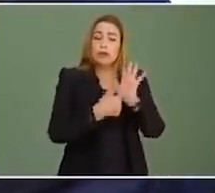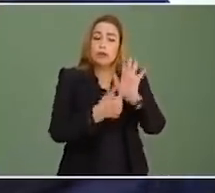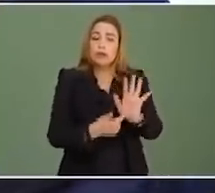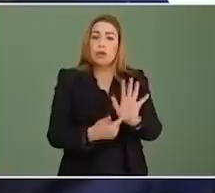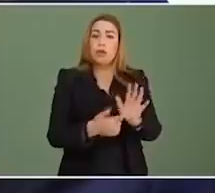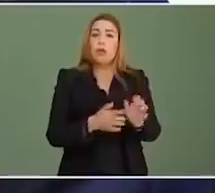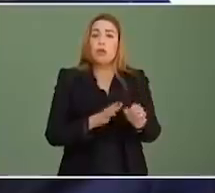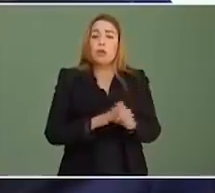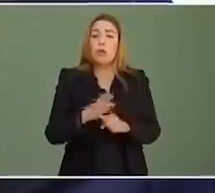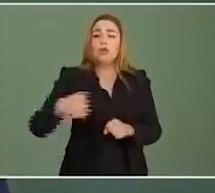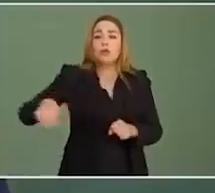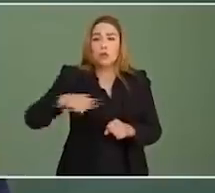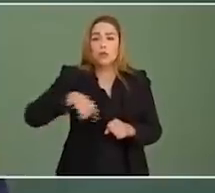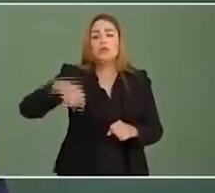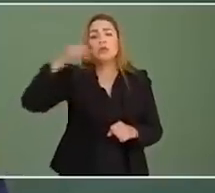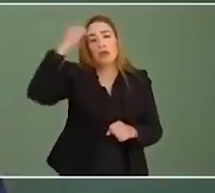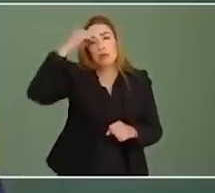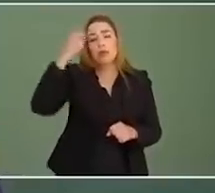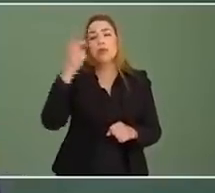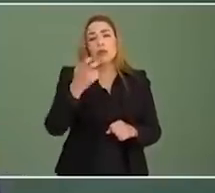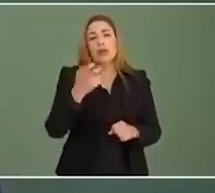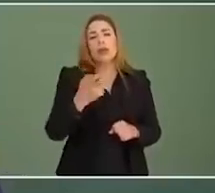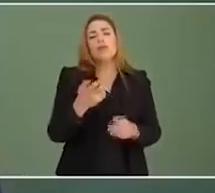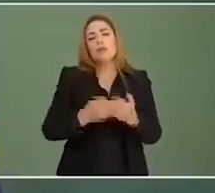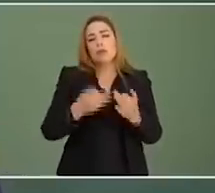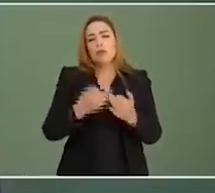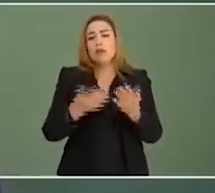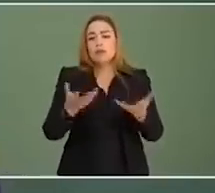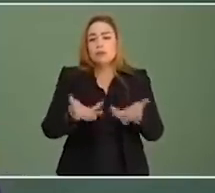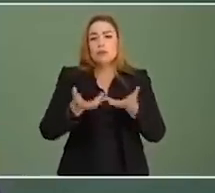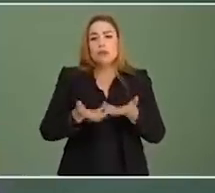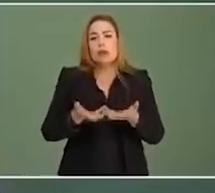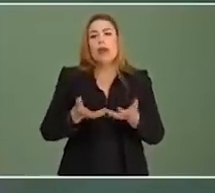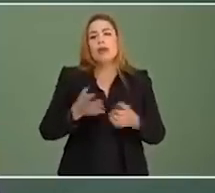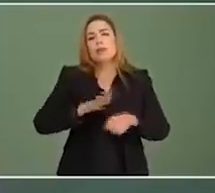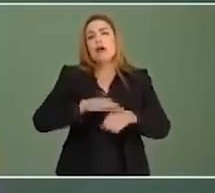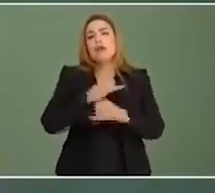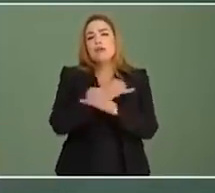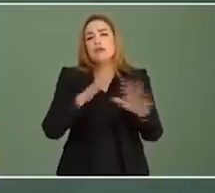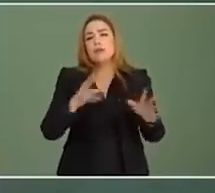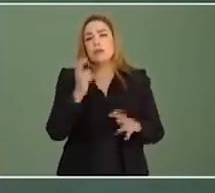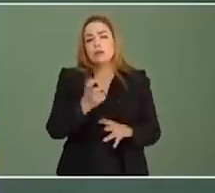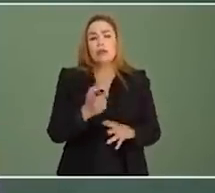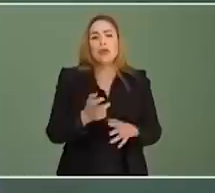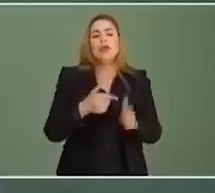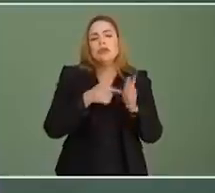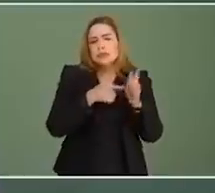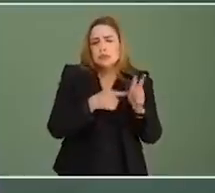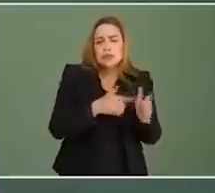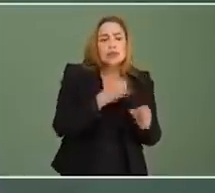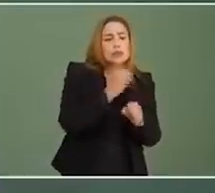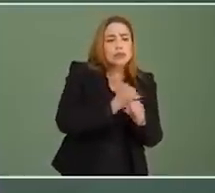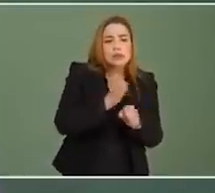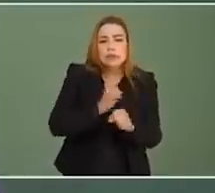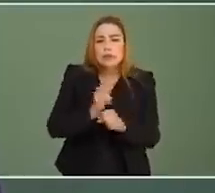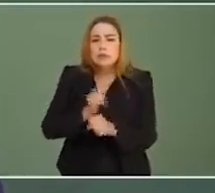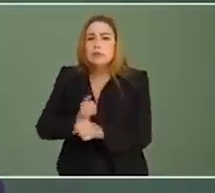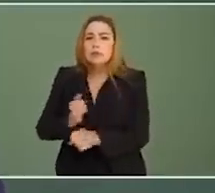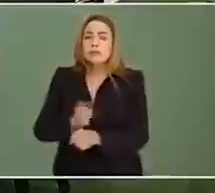elementos la consulta la tenemos que continuar este